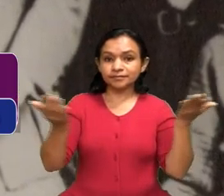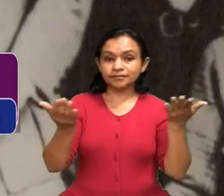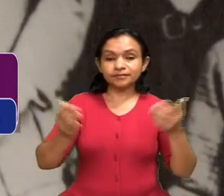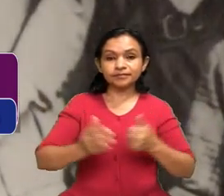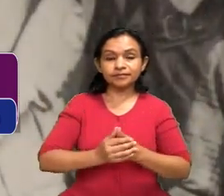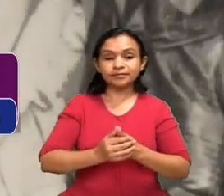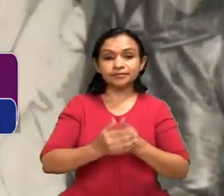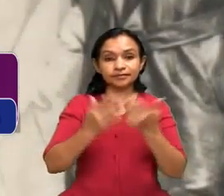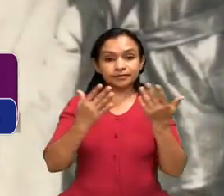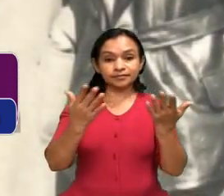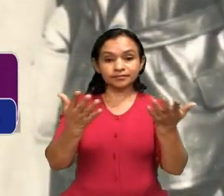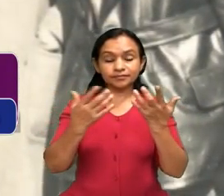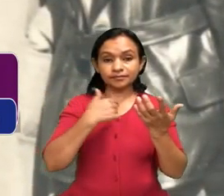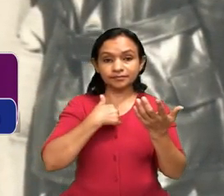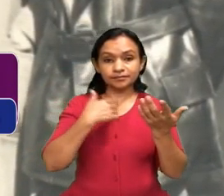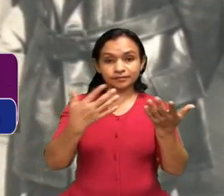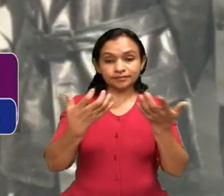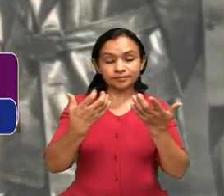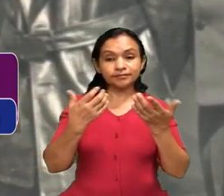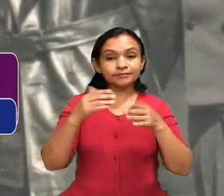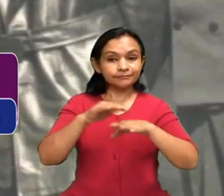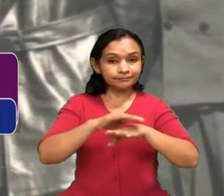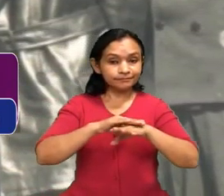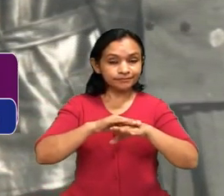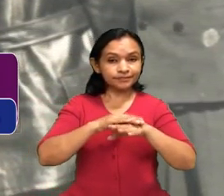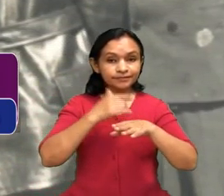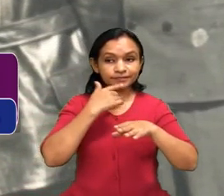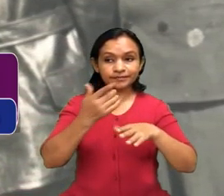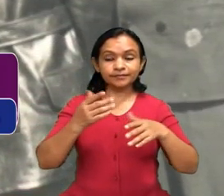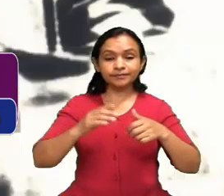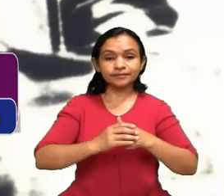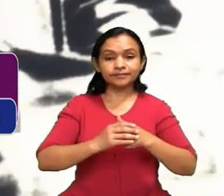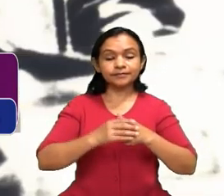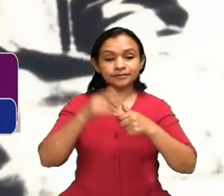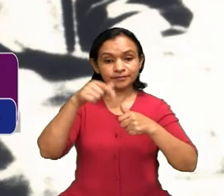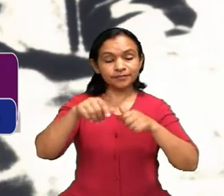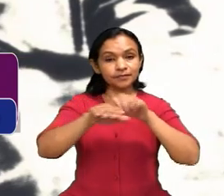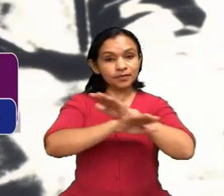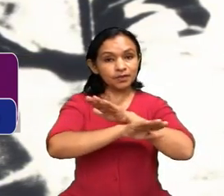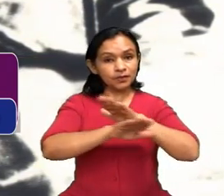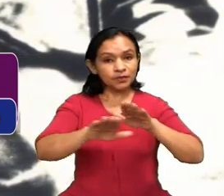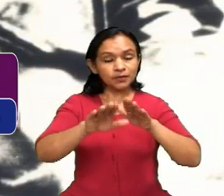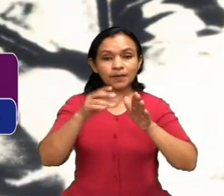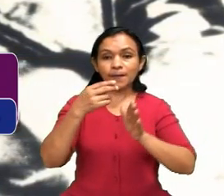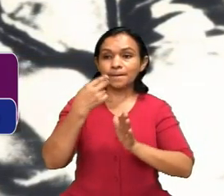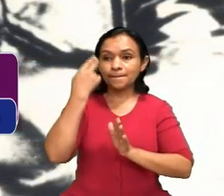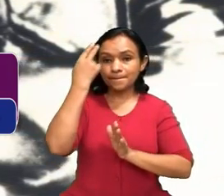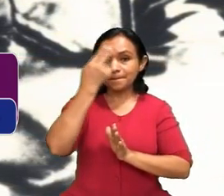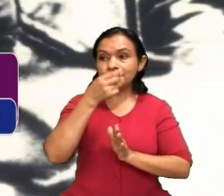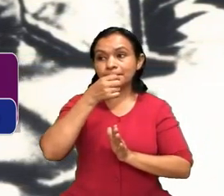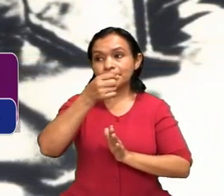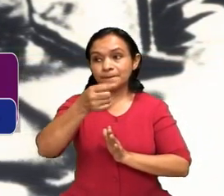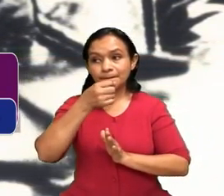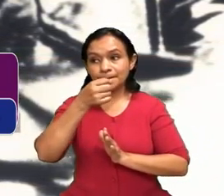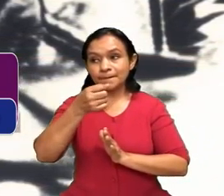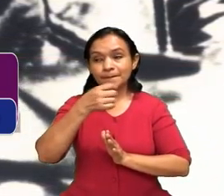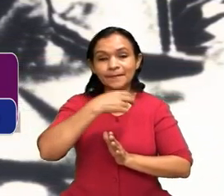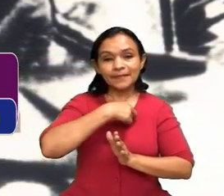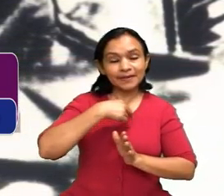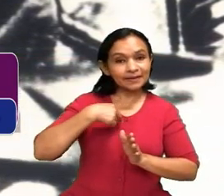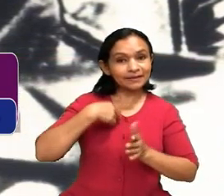Y quisiera, si me permitís, claro, ya ir concluyendo esta entrevista, porque ya los camarógrafos están haciendo